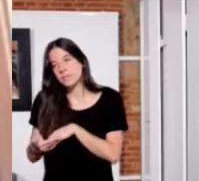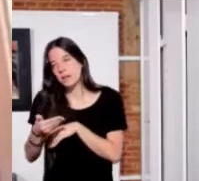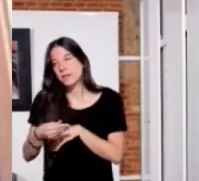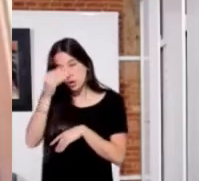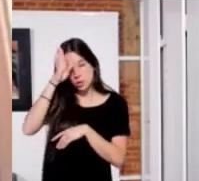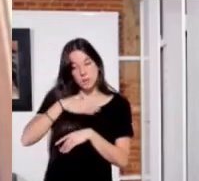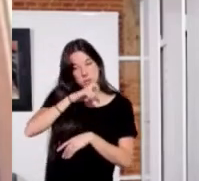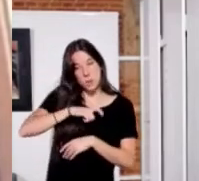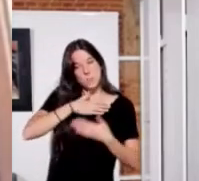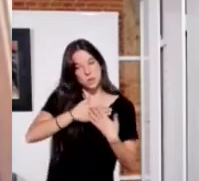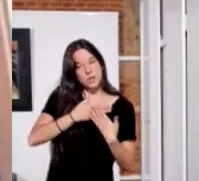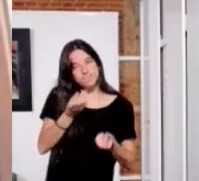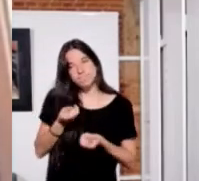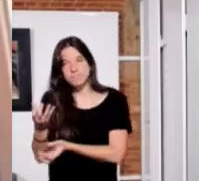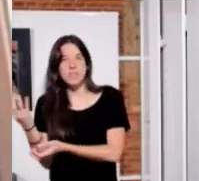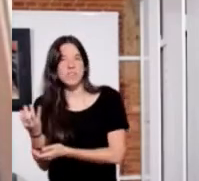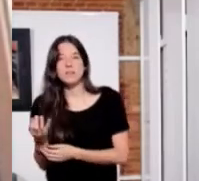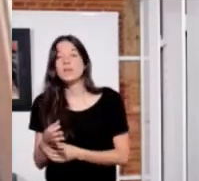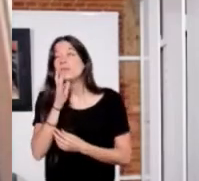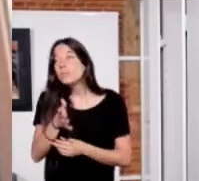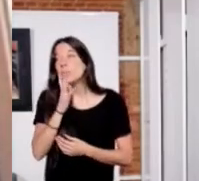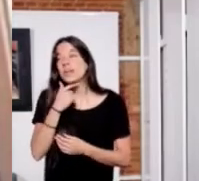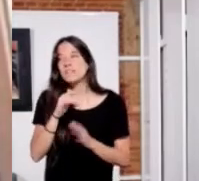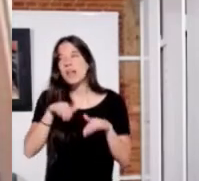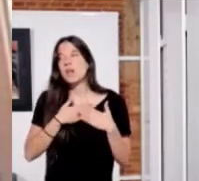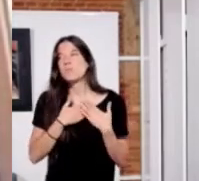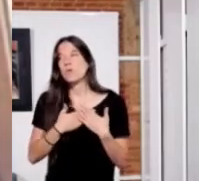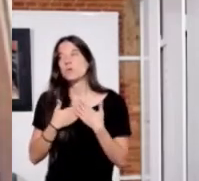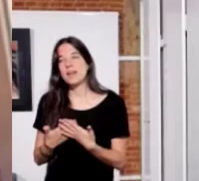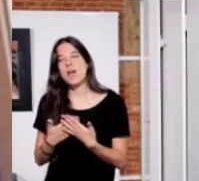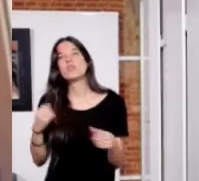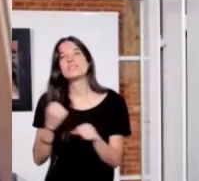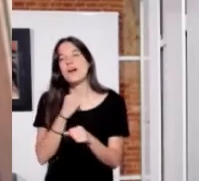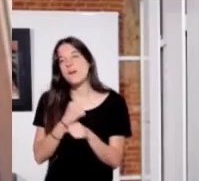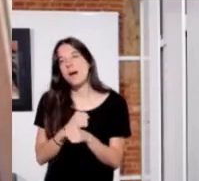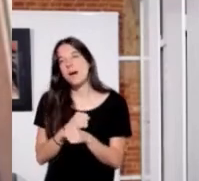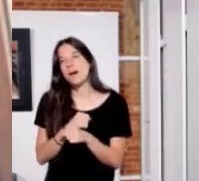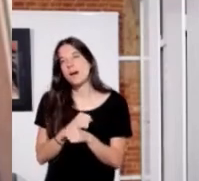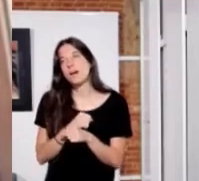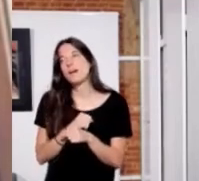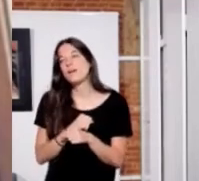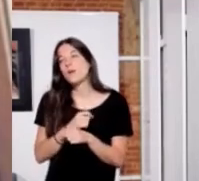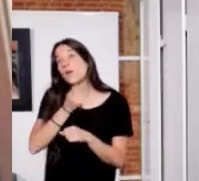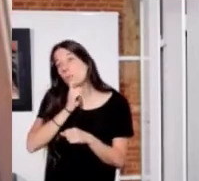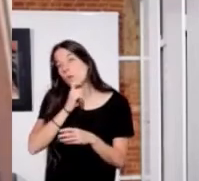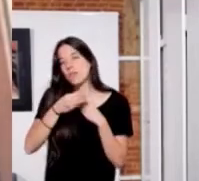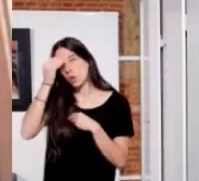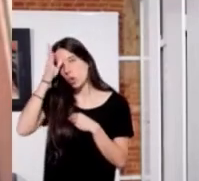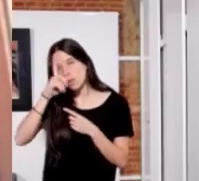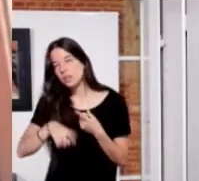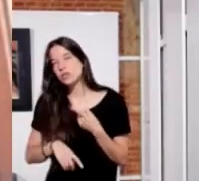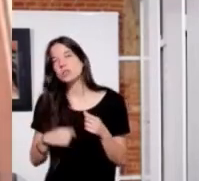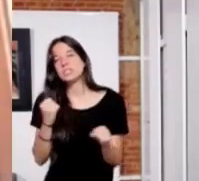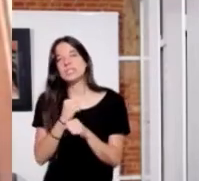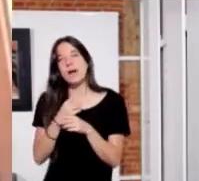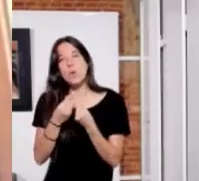voluntariado. Porque el voluntariado trabaja, efectivamente, para eso lo formamos, con conocimientos, trabaja con